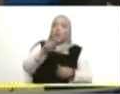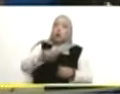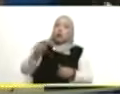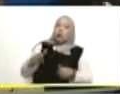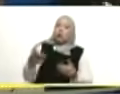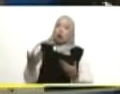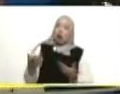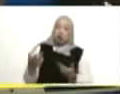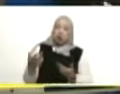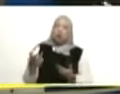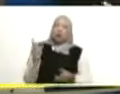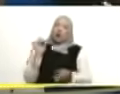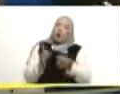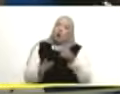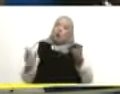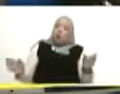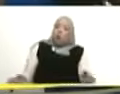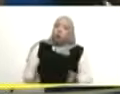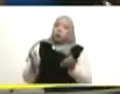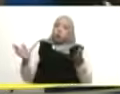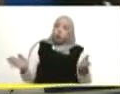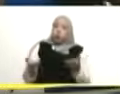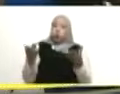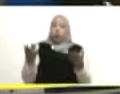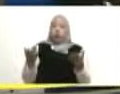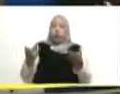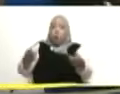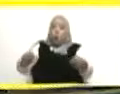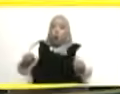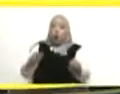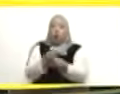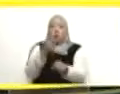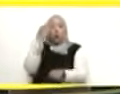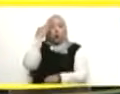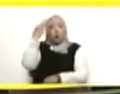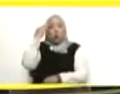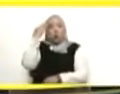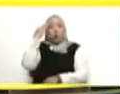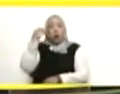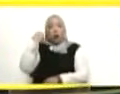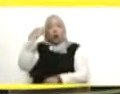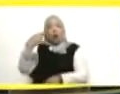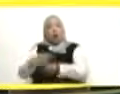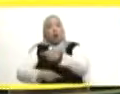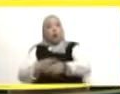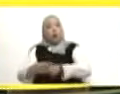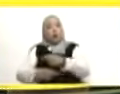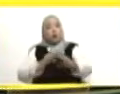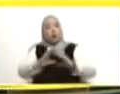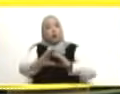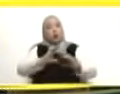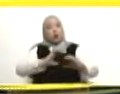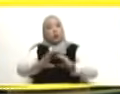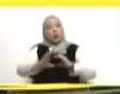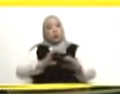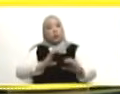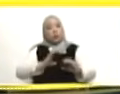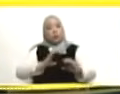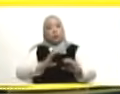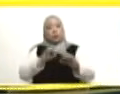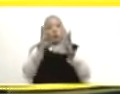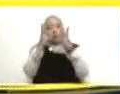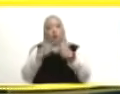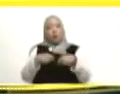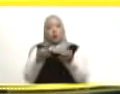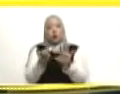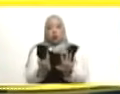cosas que ellos promueven. Así que ustedes tienen que hacer una revolución comunicacional. El vértice número